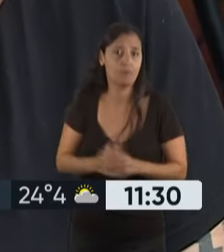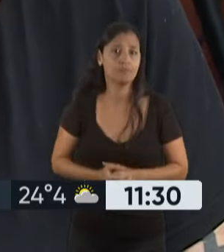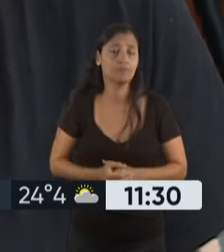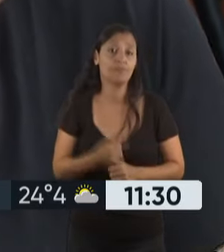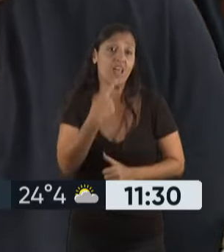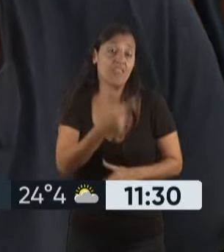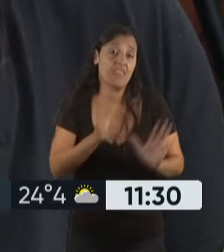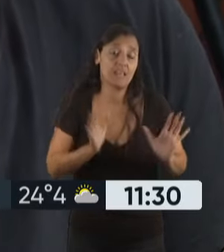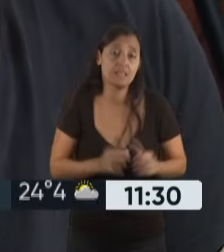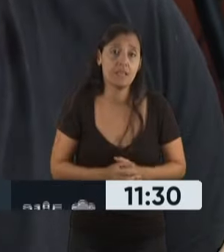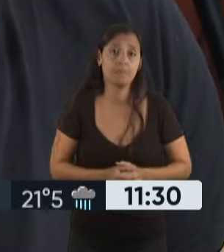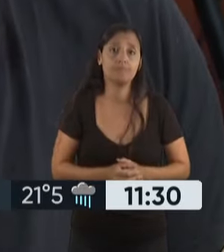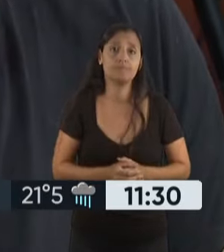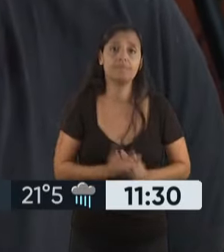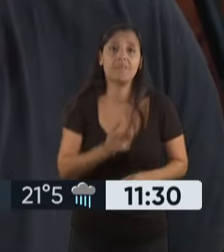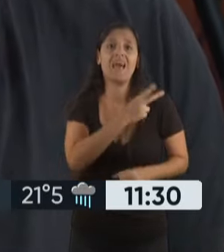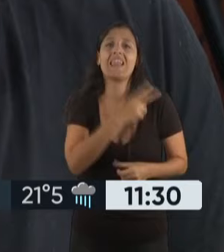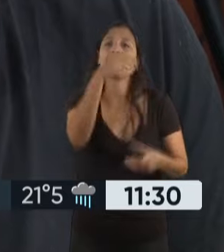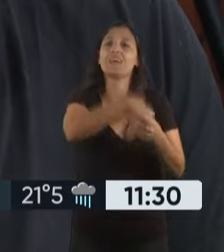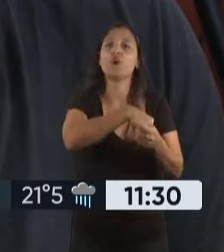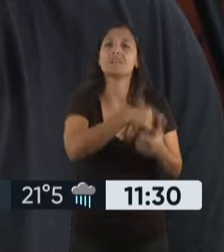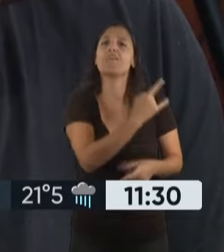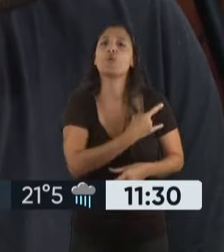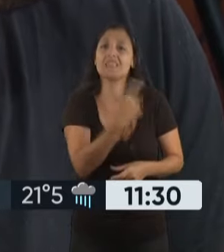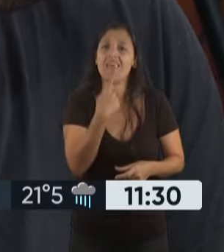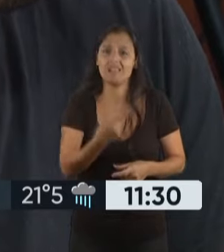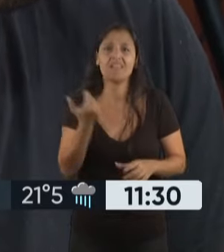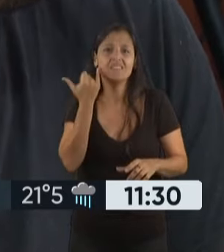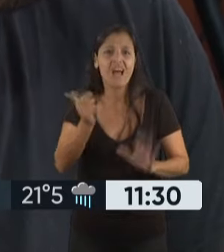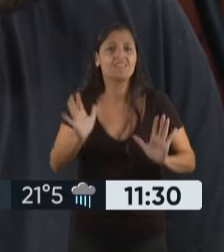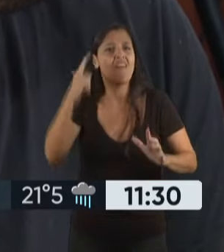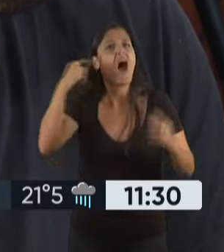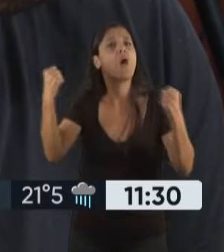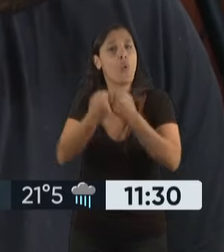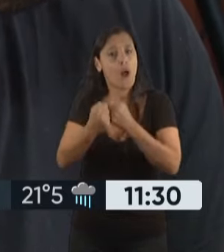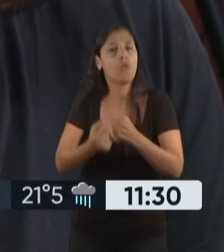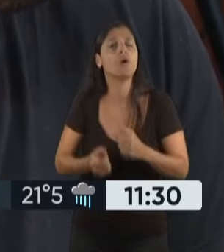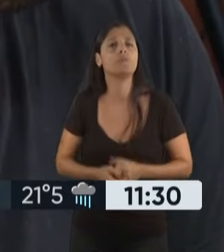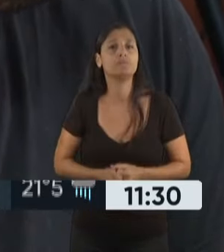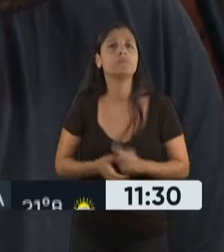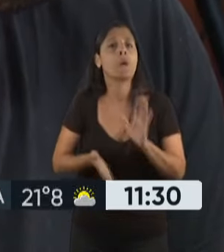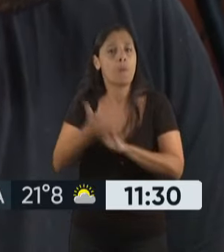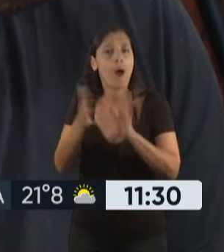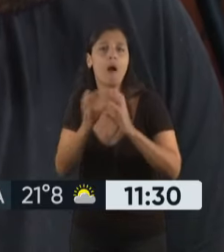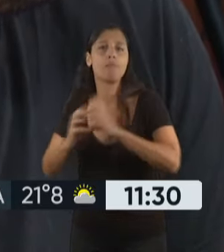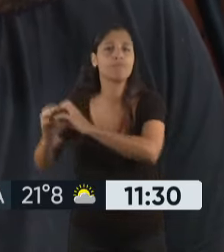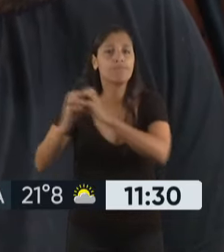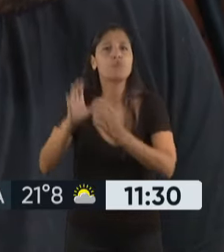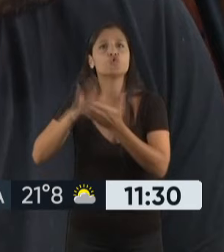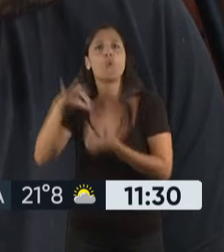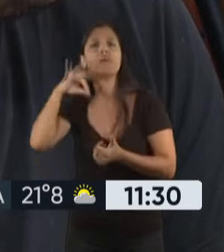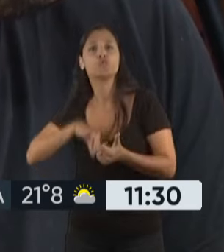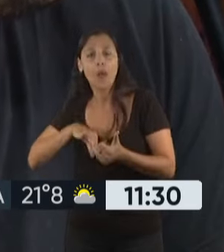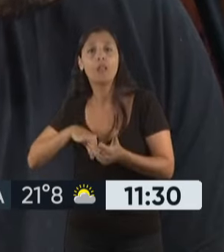fuente de los rectores de las universidades una una paritaria o negociación